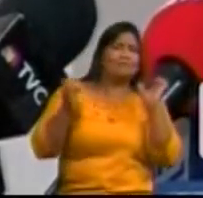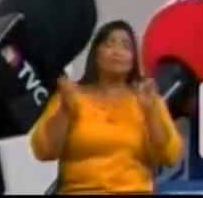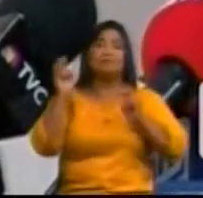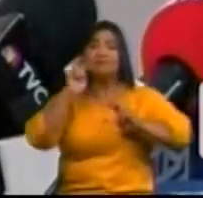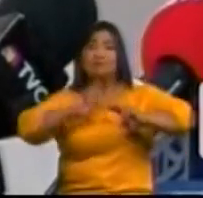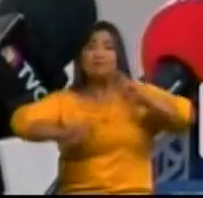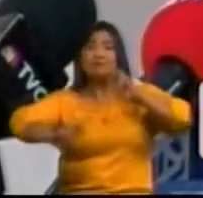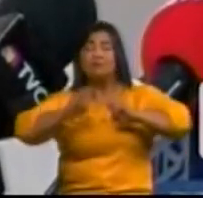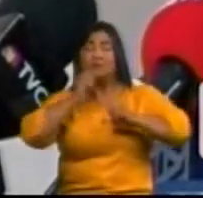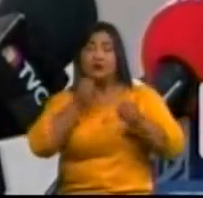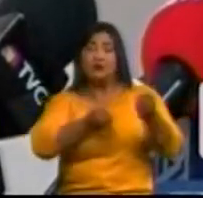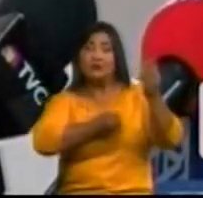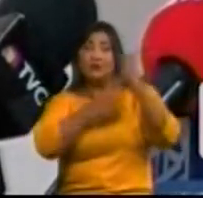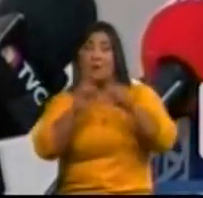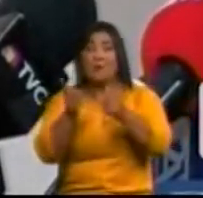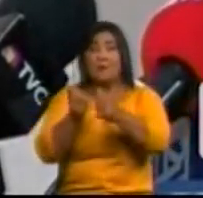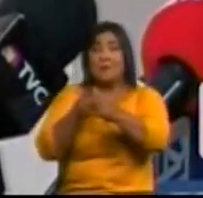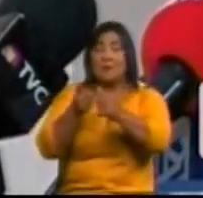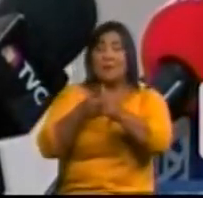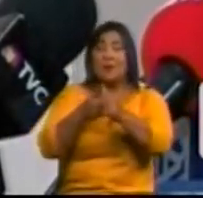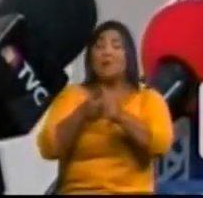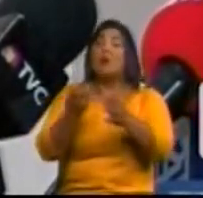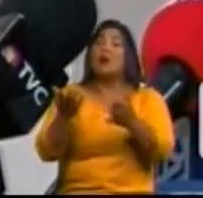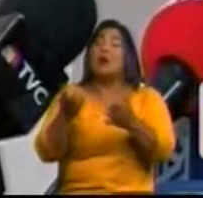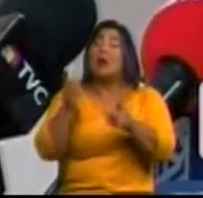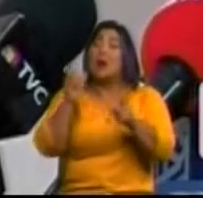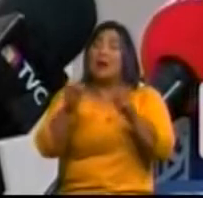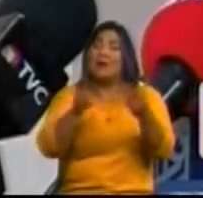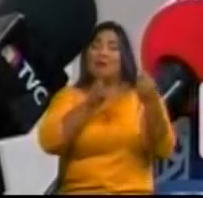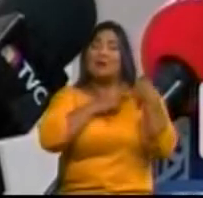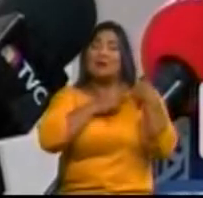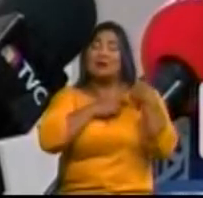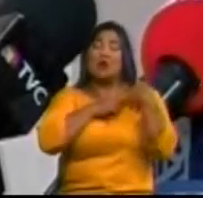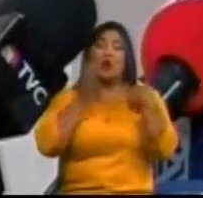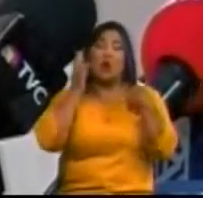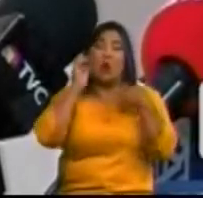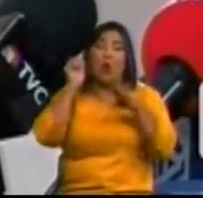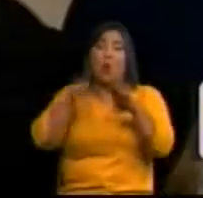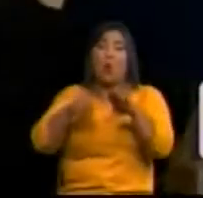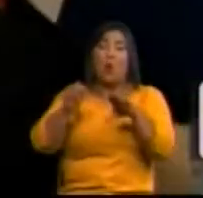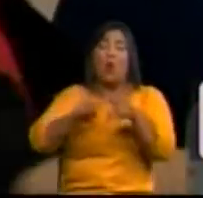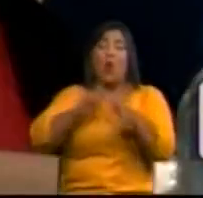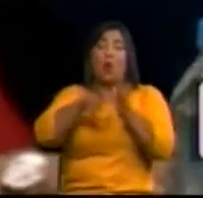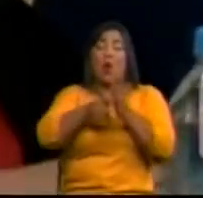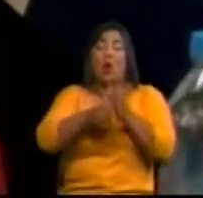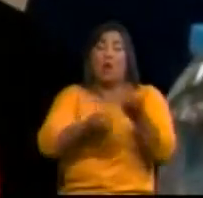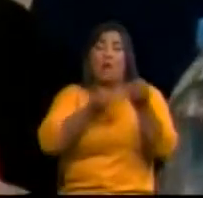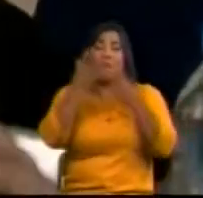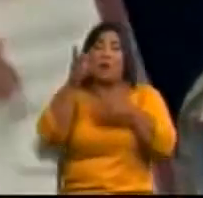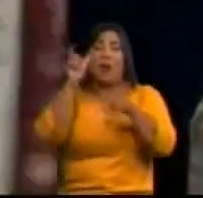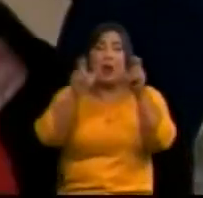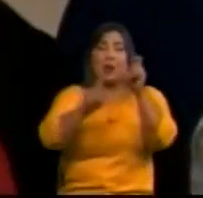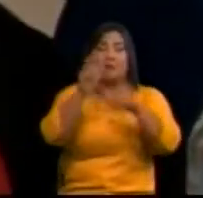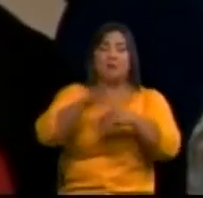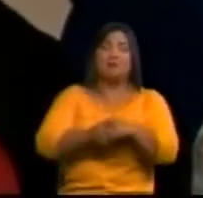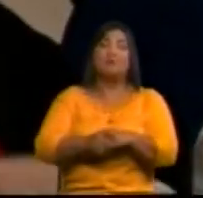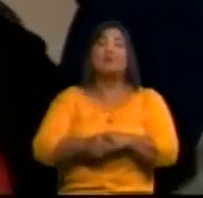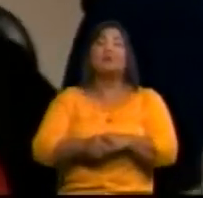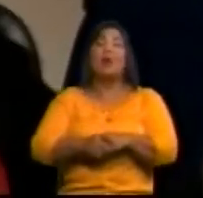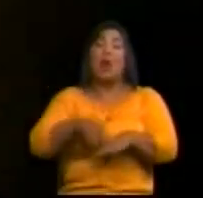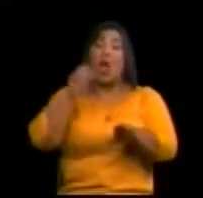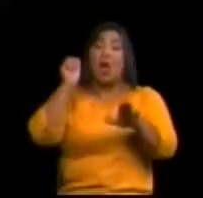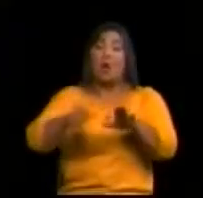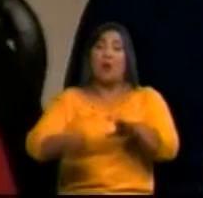informada primero a los operadores de justicia, en este caso a la señora jueza, y luego a la ciudadanía. La fiscal Salazar pidió que el caso